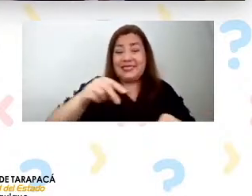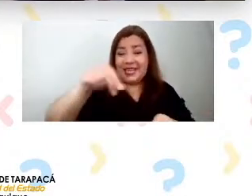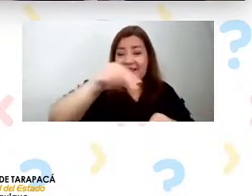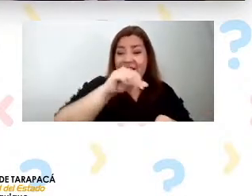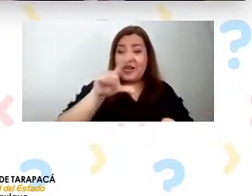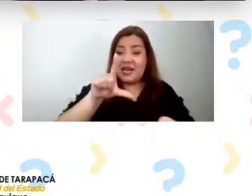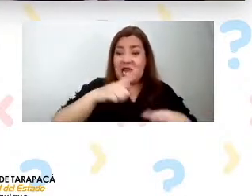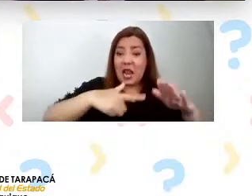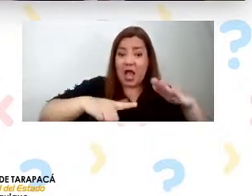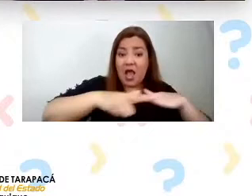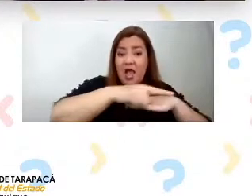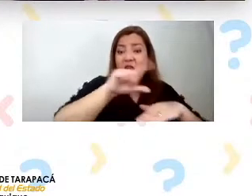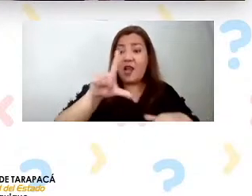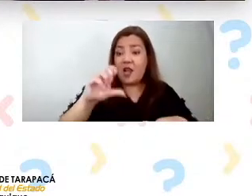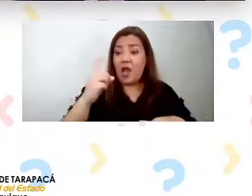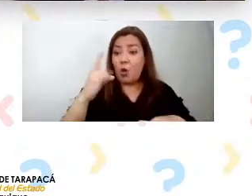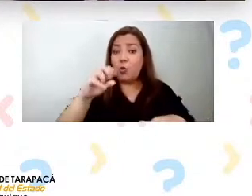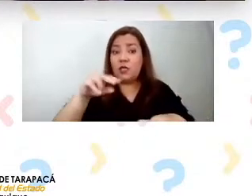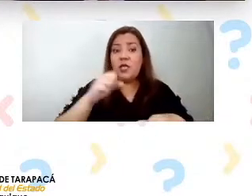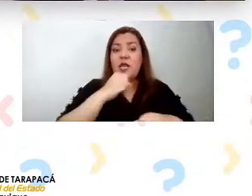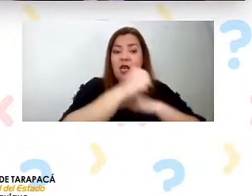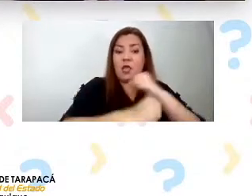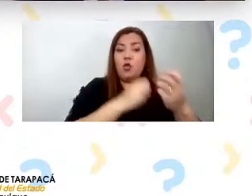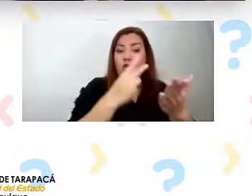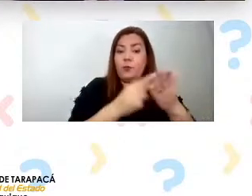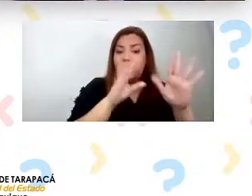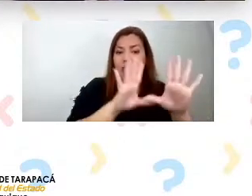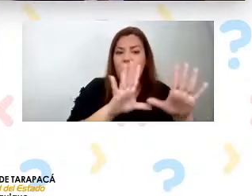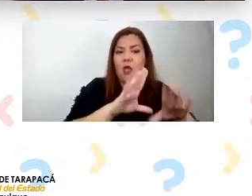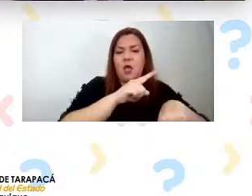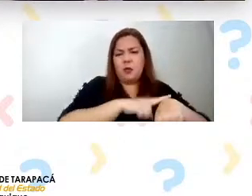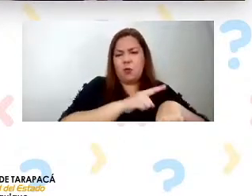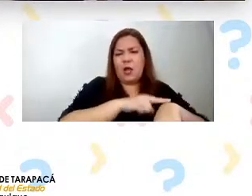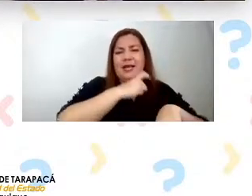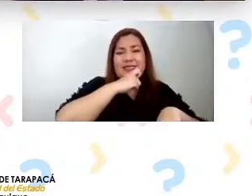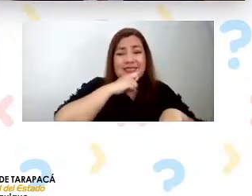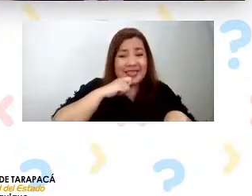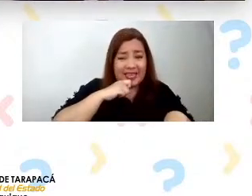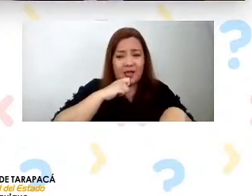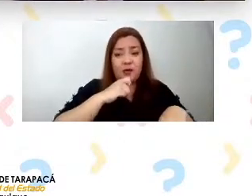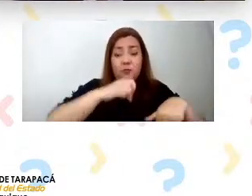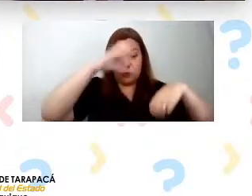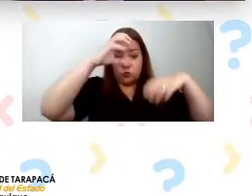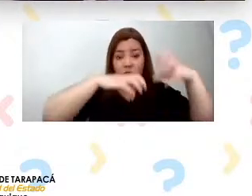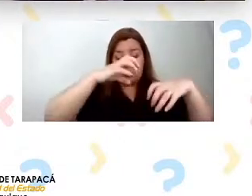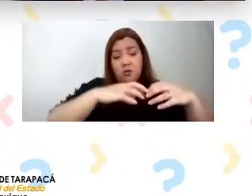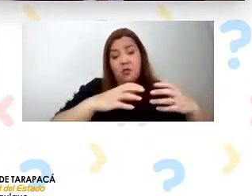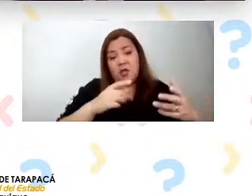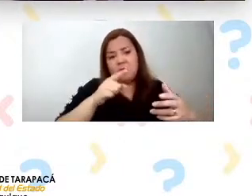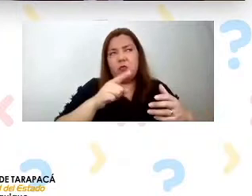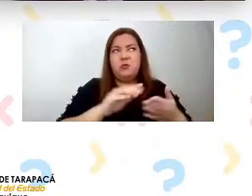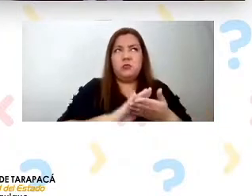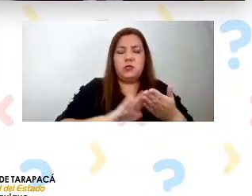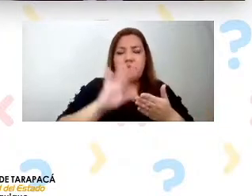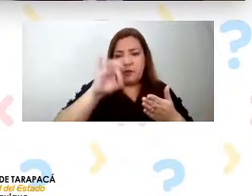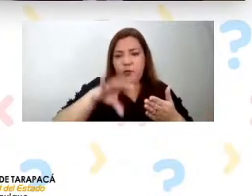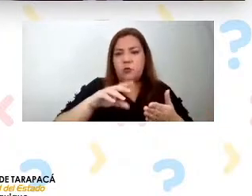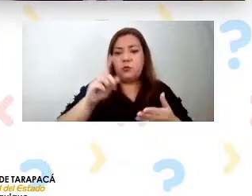2010, ¿no es cierto?, en época seca, llueve, en épocas de, sabemos, en diciembre, ¿no es